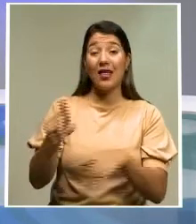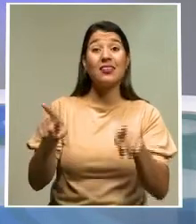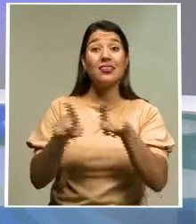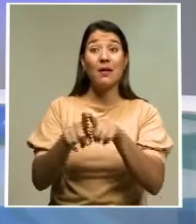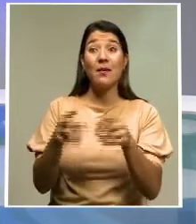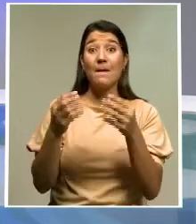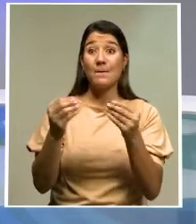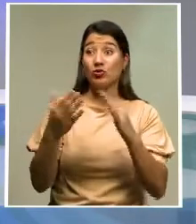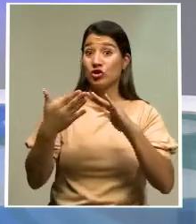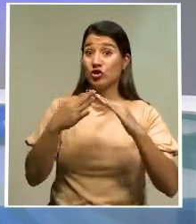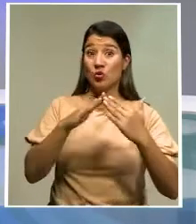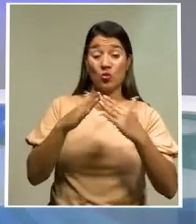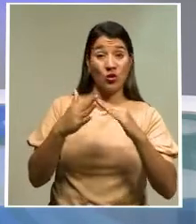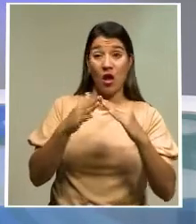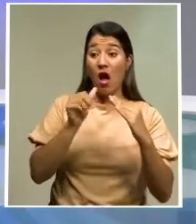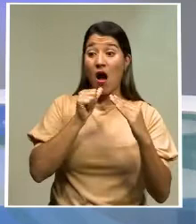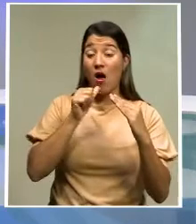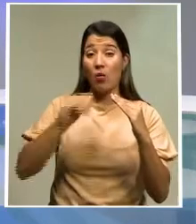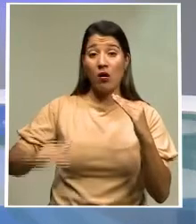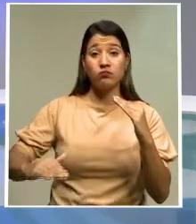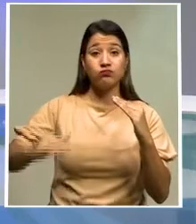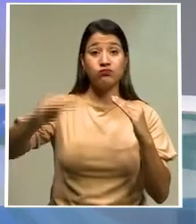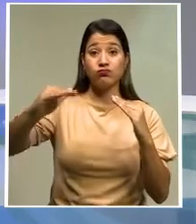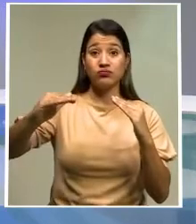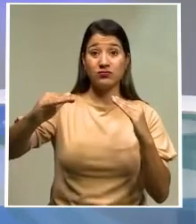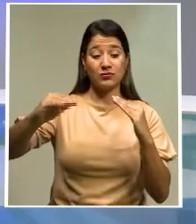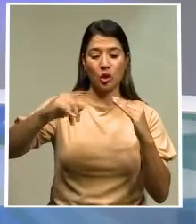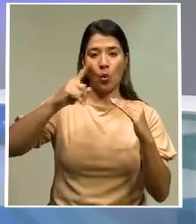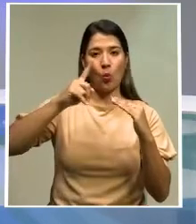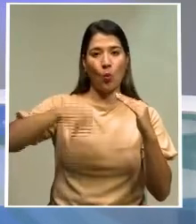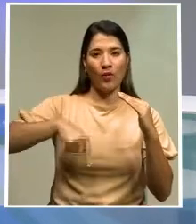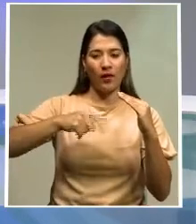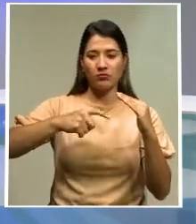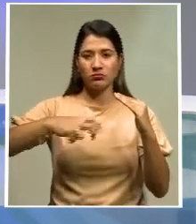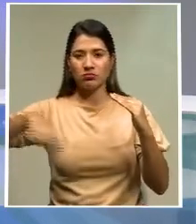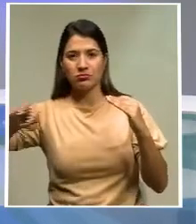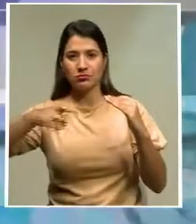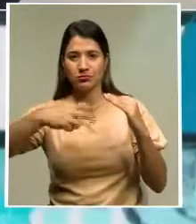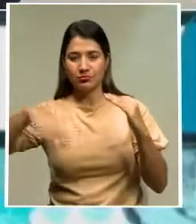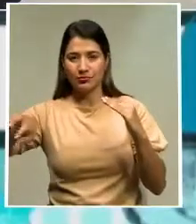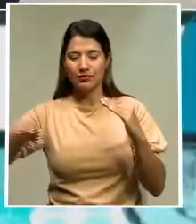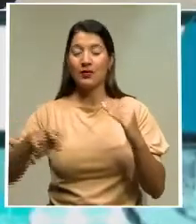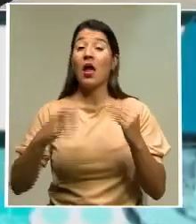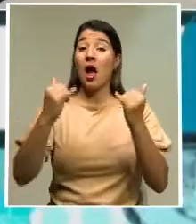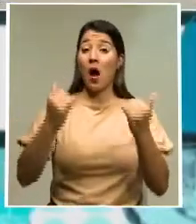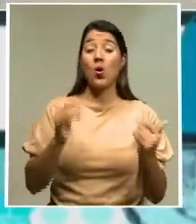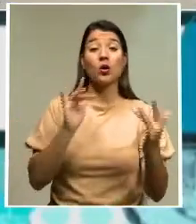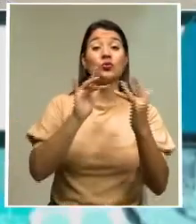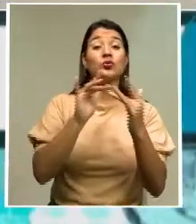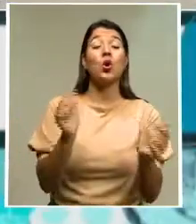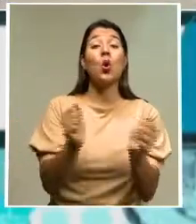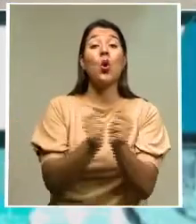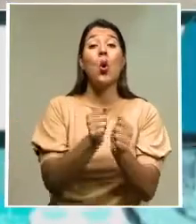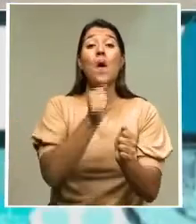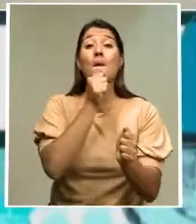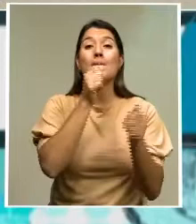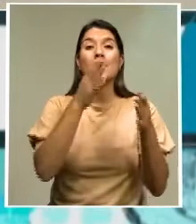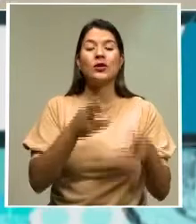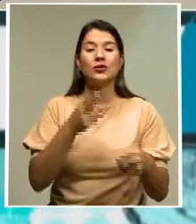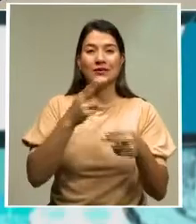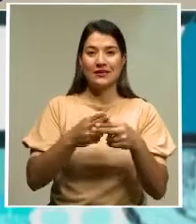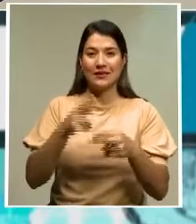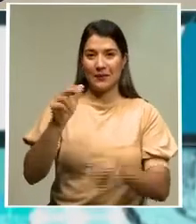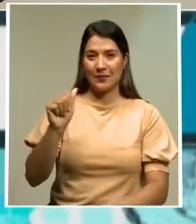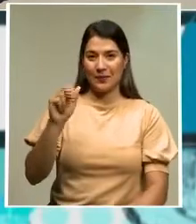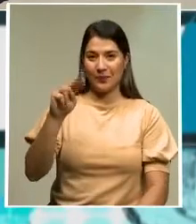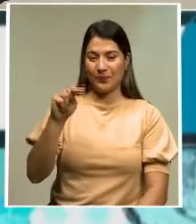dañados. Vamos ahora a un pase en vivo con el periodista Andrés Ortiz, quien se encuentra en la estación